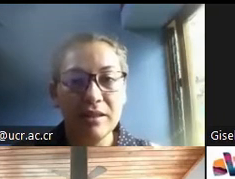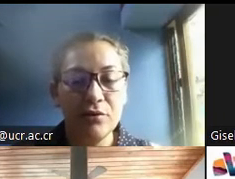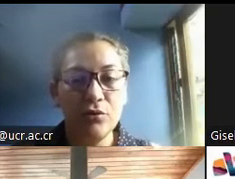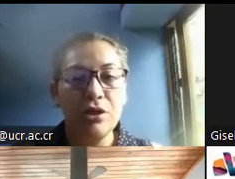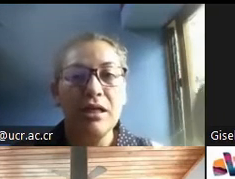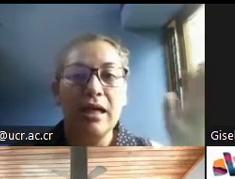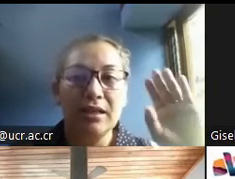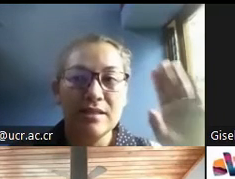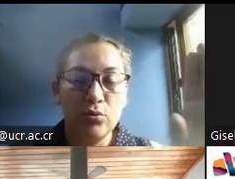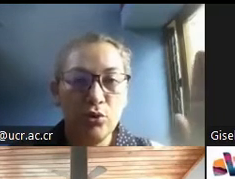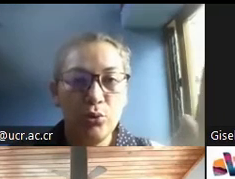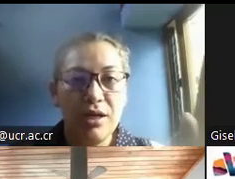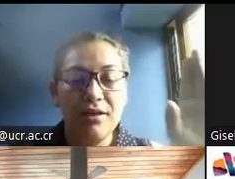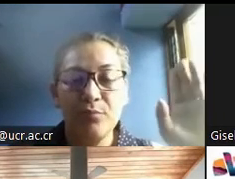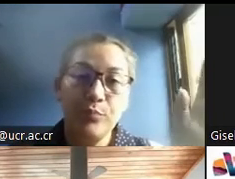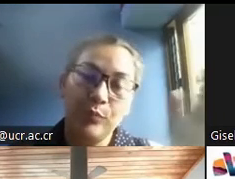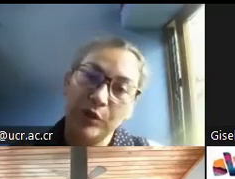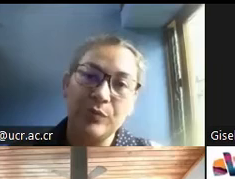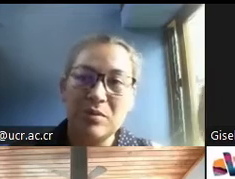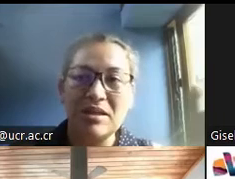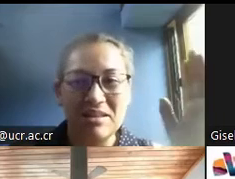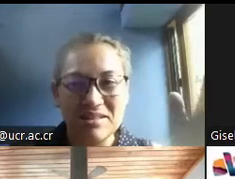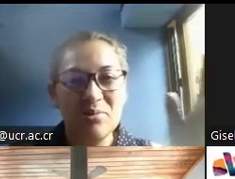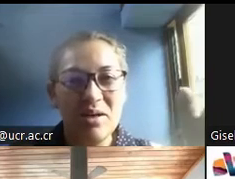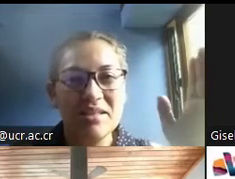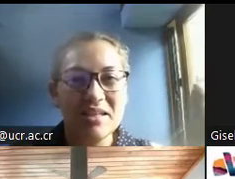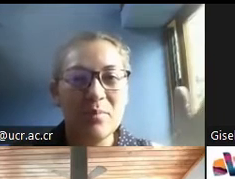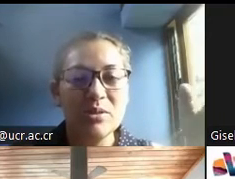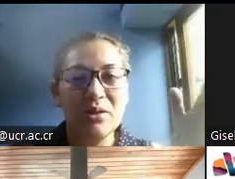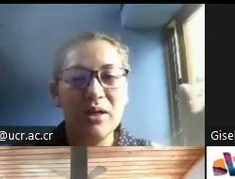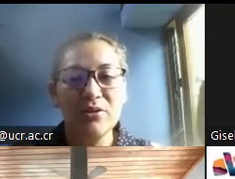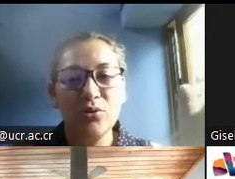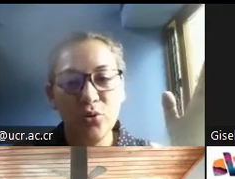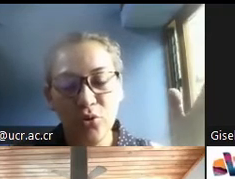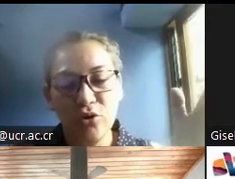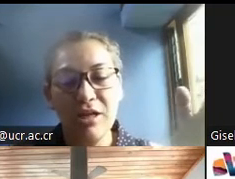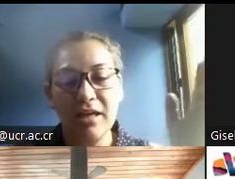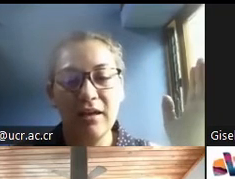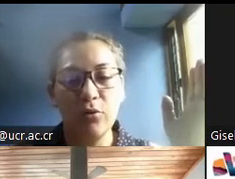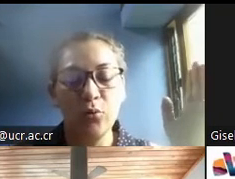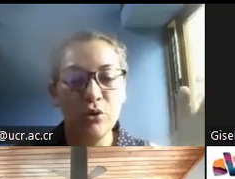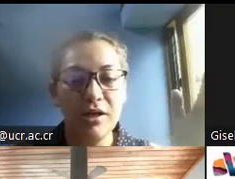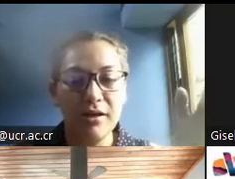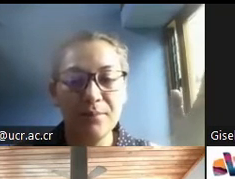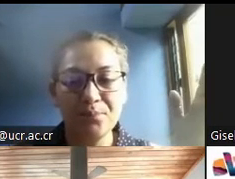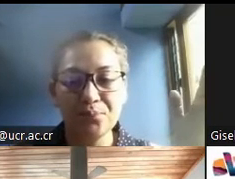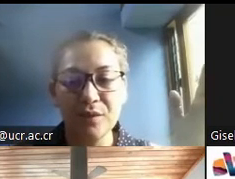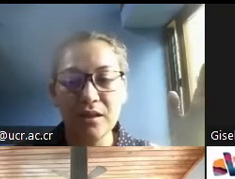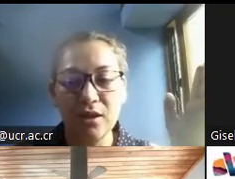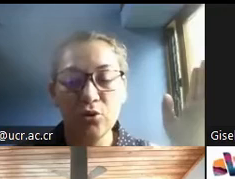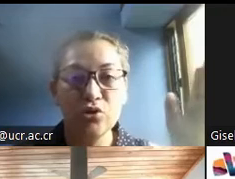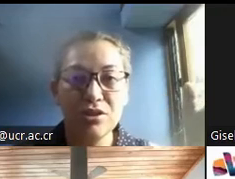para crear video. En segundo lugar, bueno, más bien en tercer lugar, estaríamos trabajando con